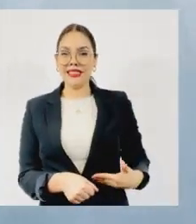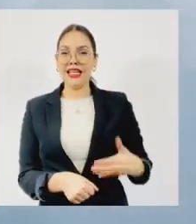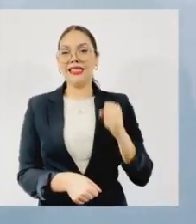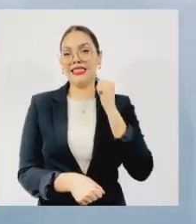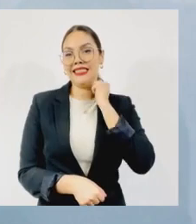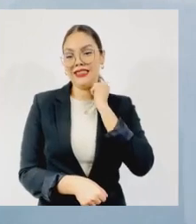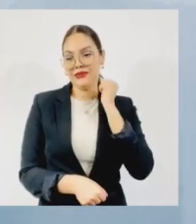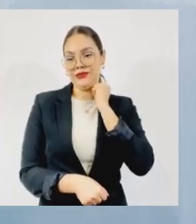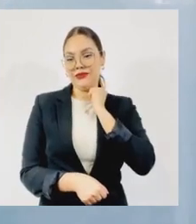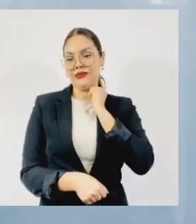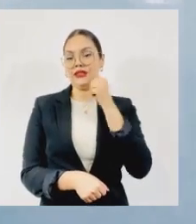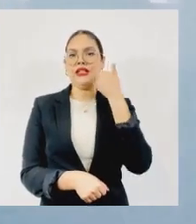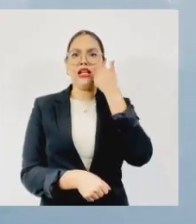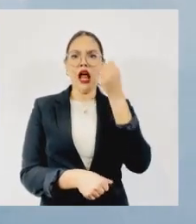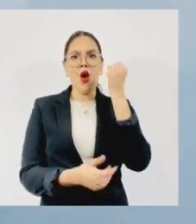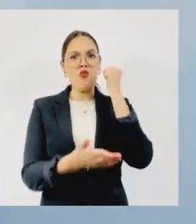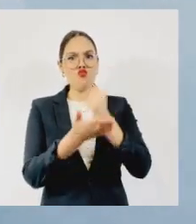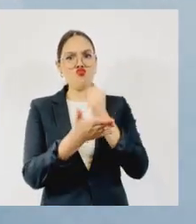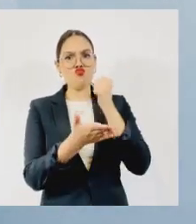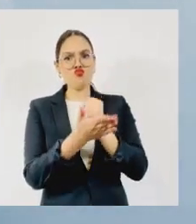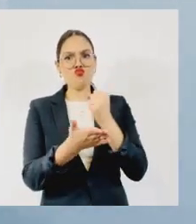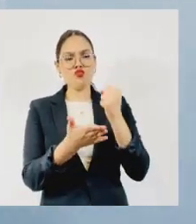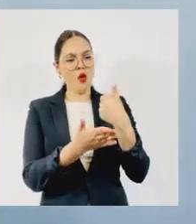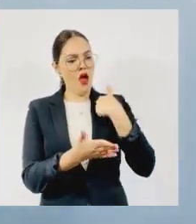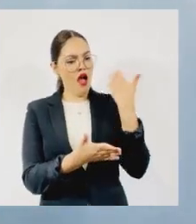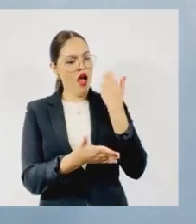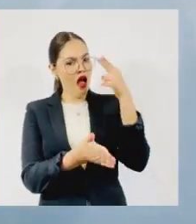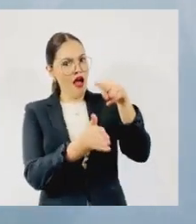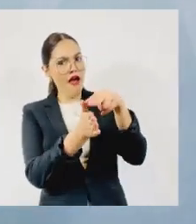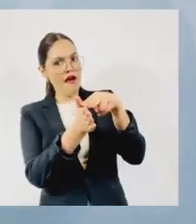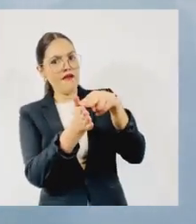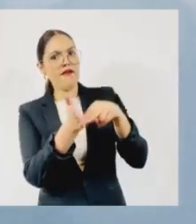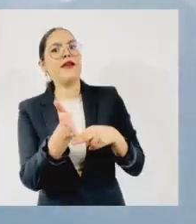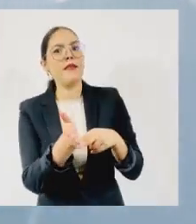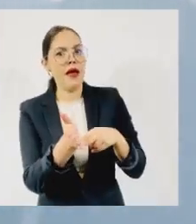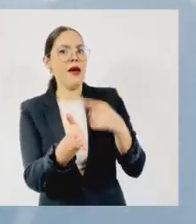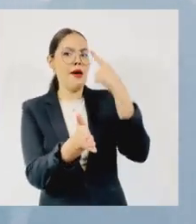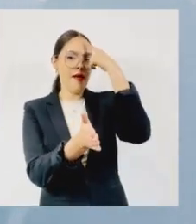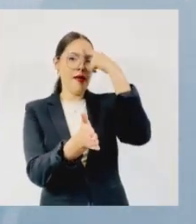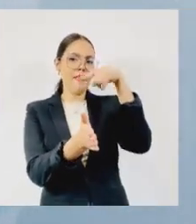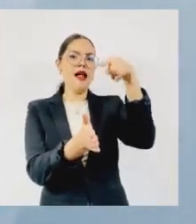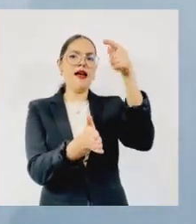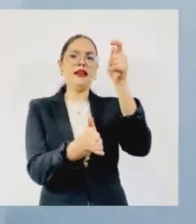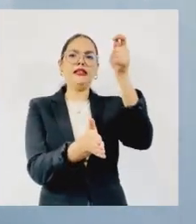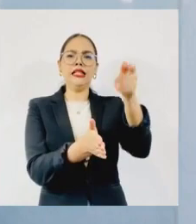Senado, firmara la interposición de un recurso